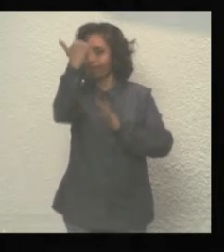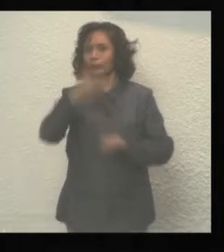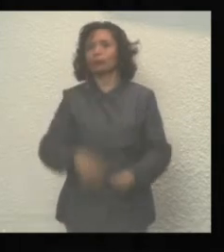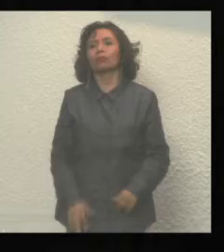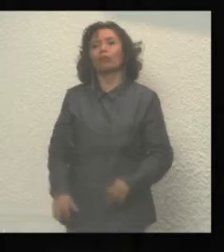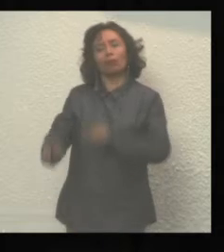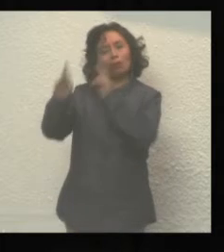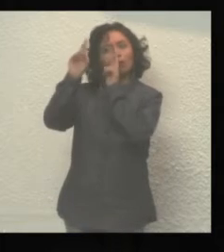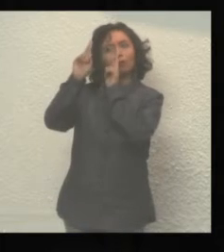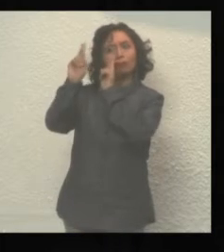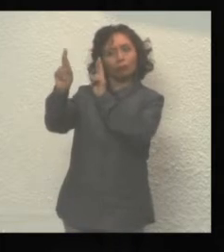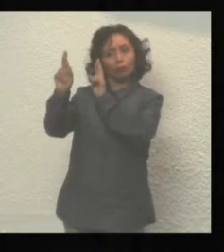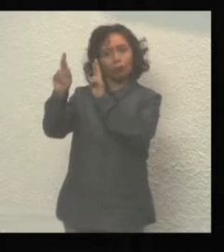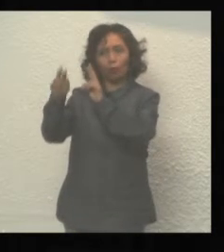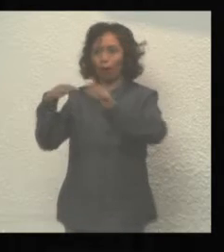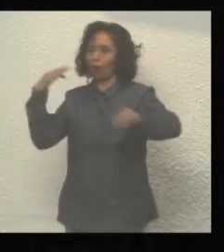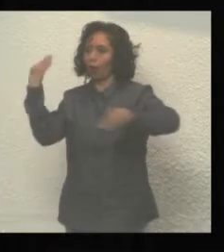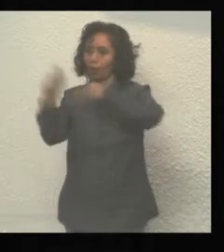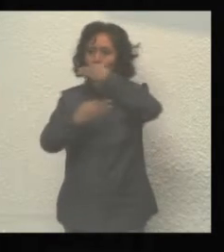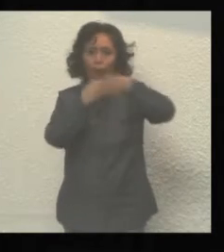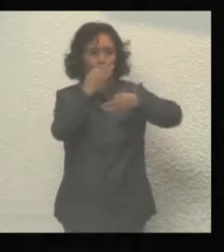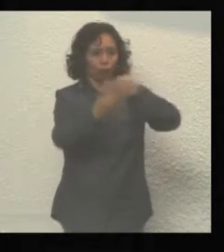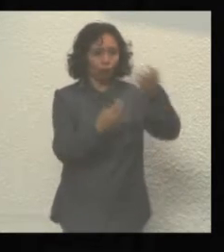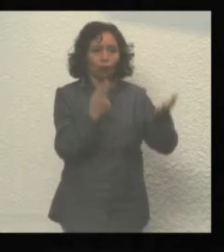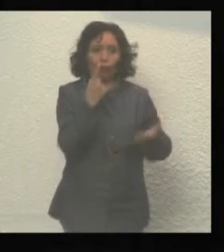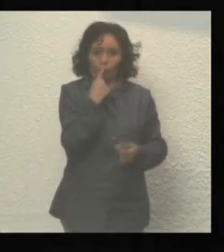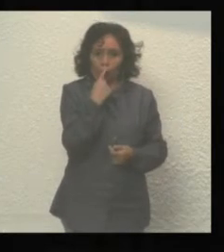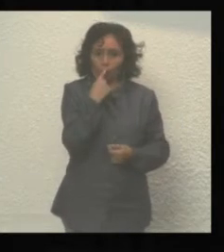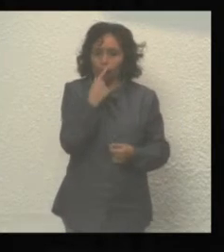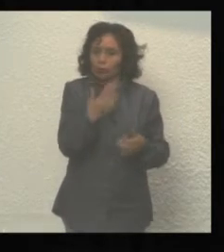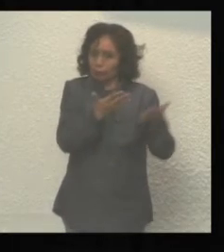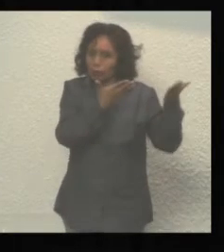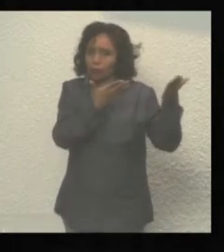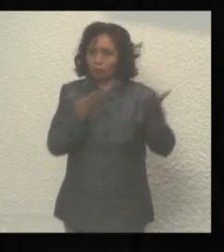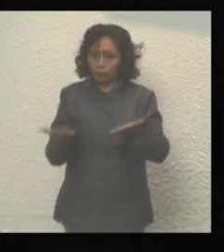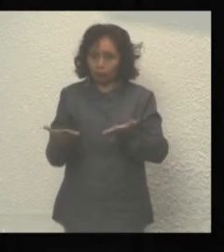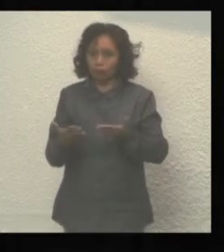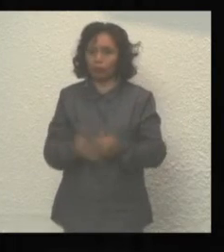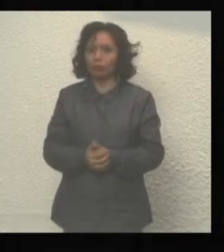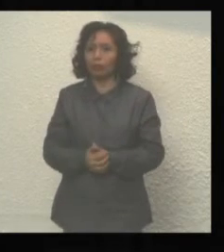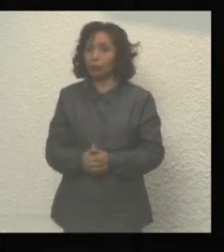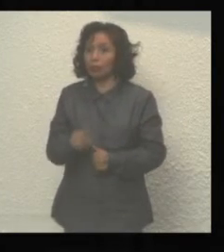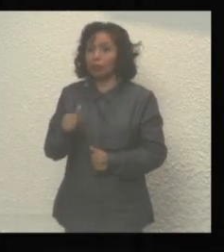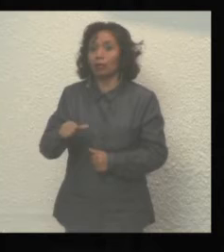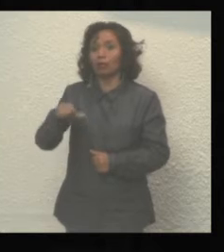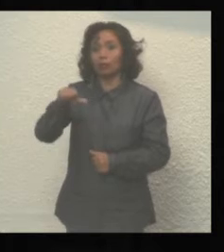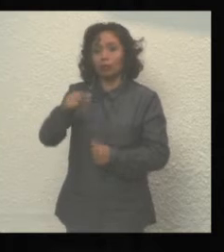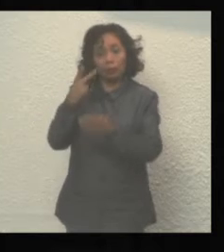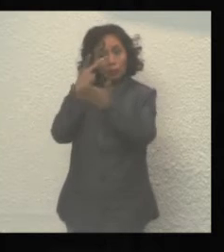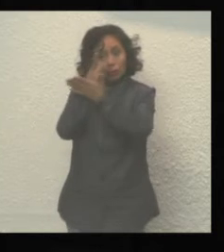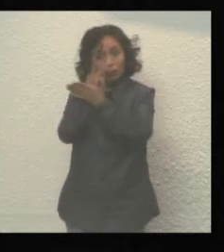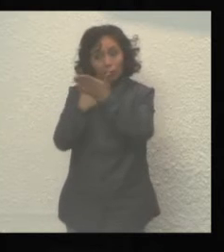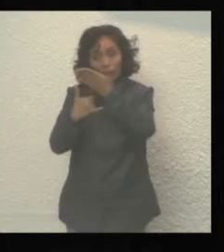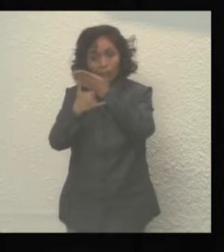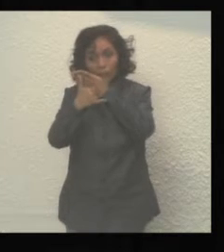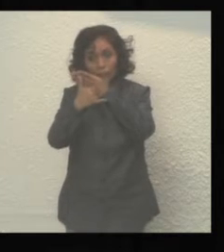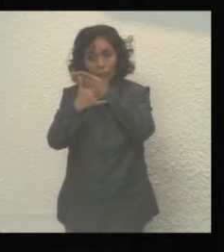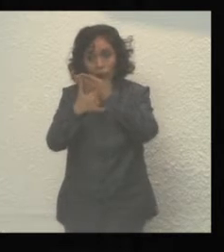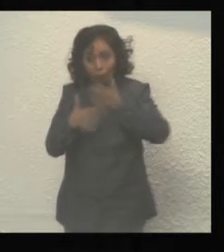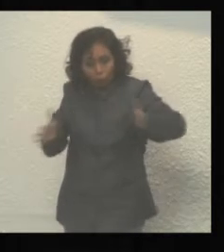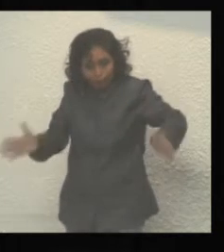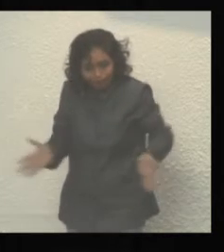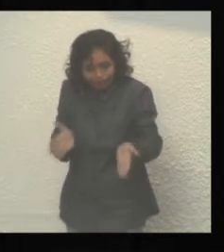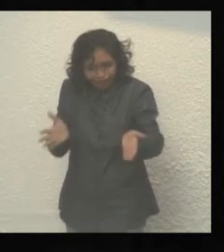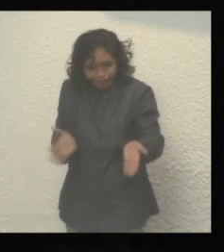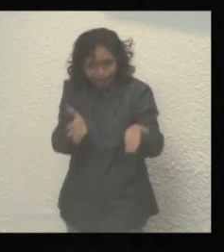Reconozco a todas las fuerzas políticas hoy presentes, a quienes coinciden con el proyecto democrático que hemos